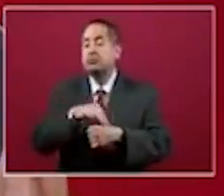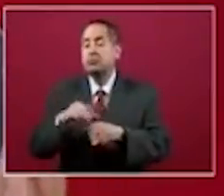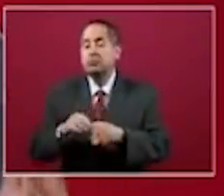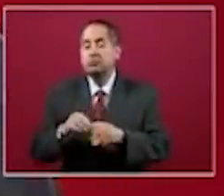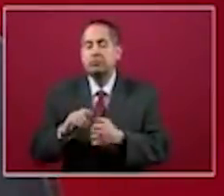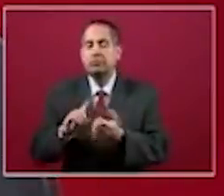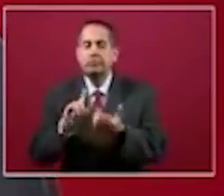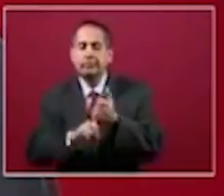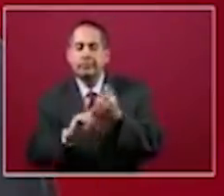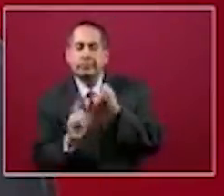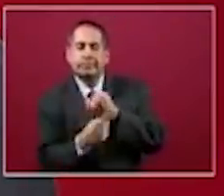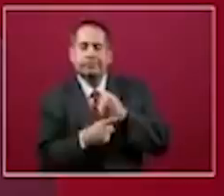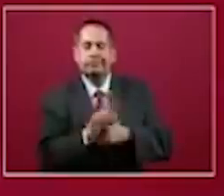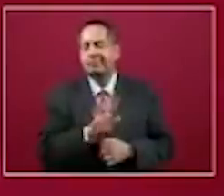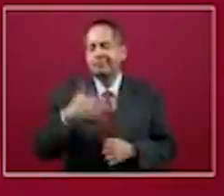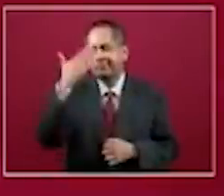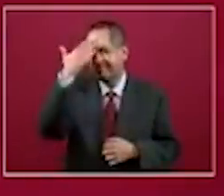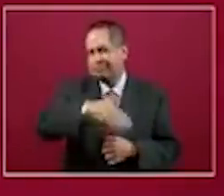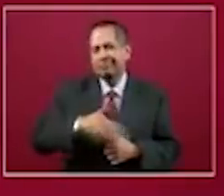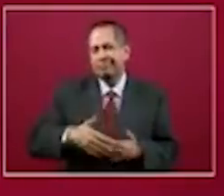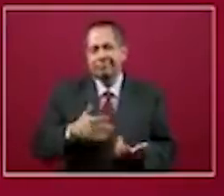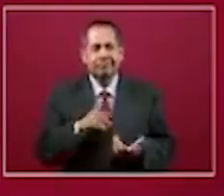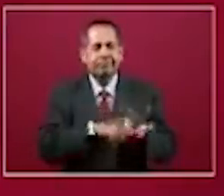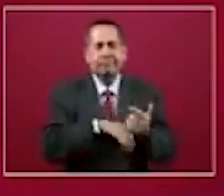se sabía por anticipado